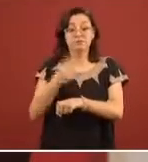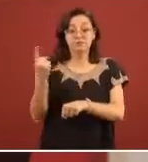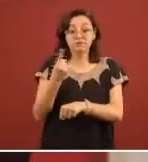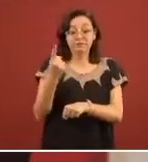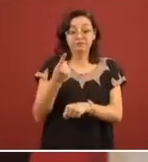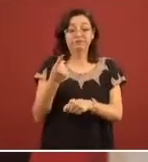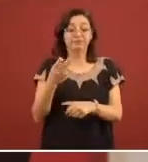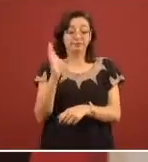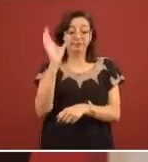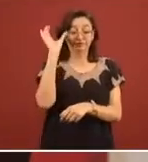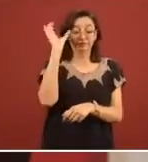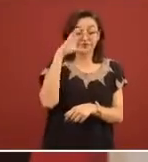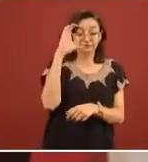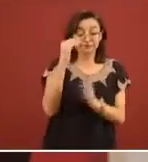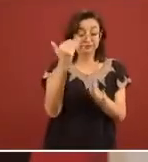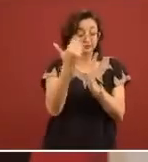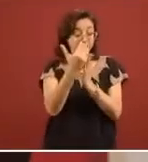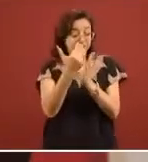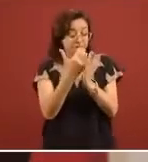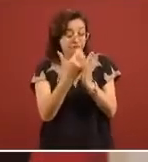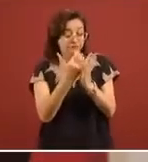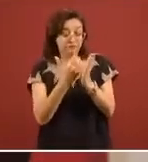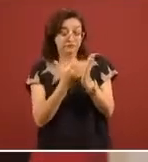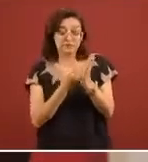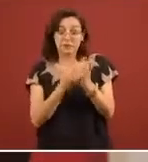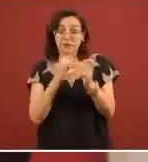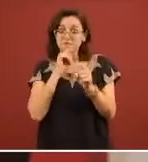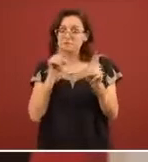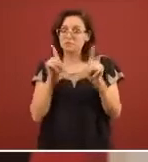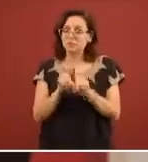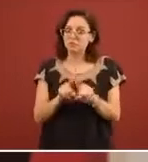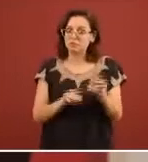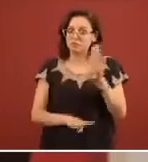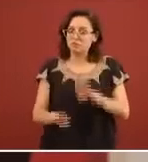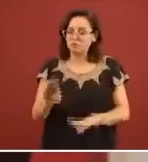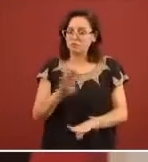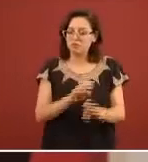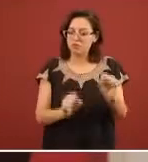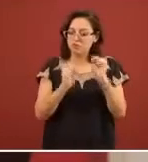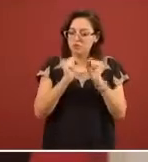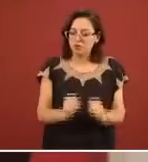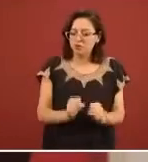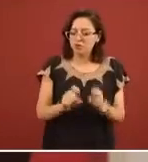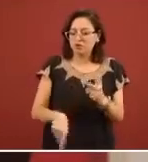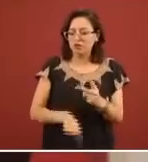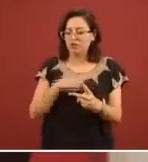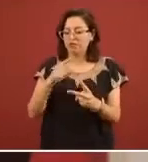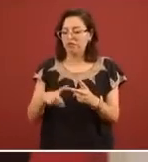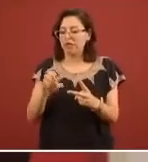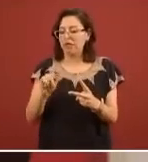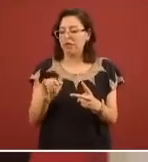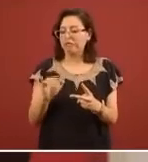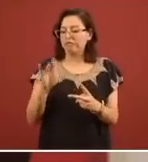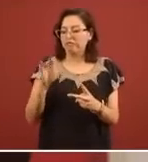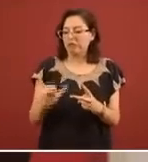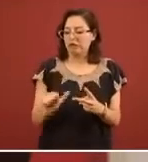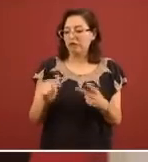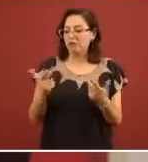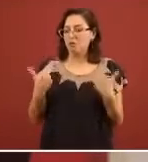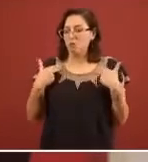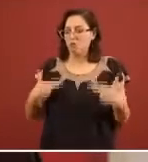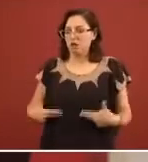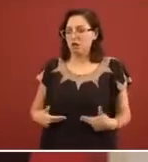técnicos, científicos y que se relacionan también con la bioseguridad y la ética de su uso en sujetos